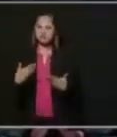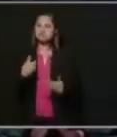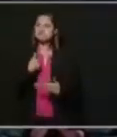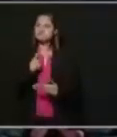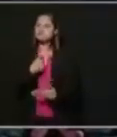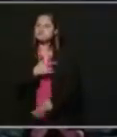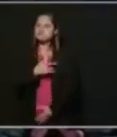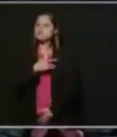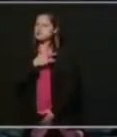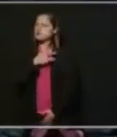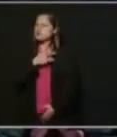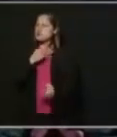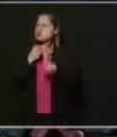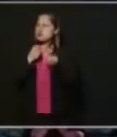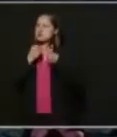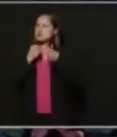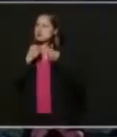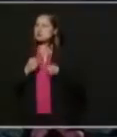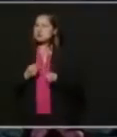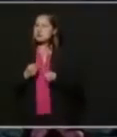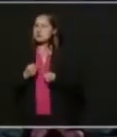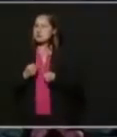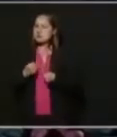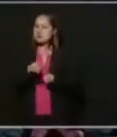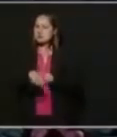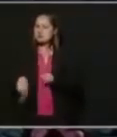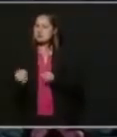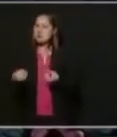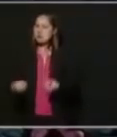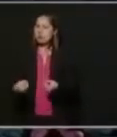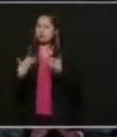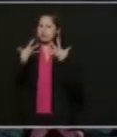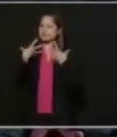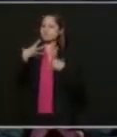seguro que no me van a dejar solo.